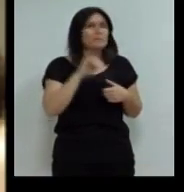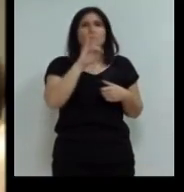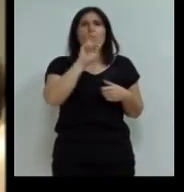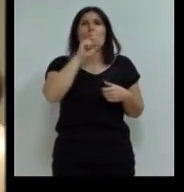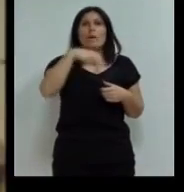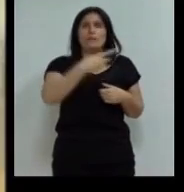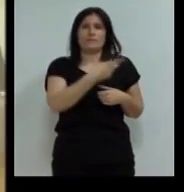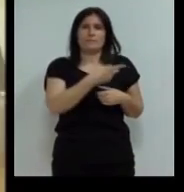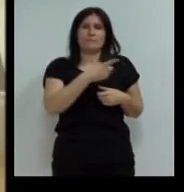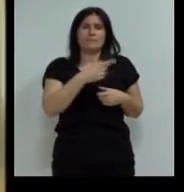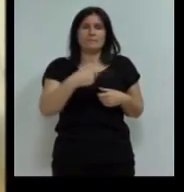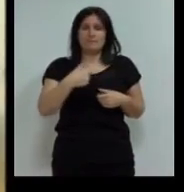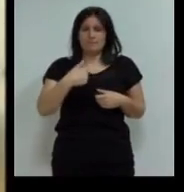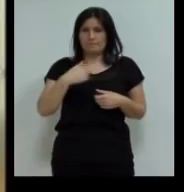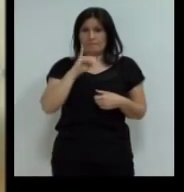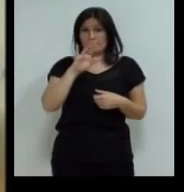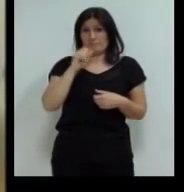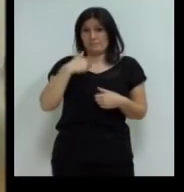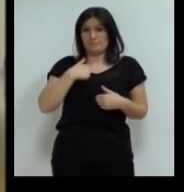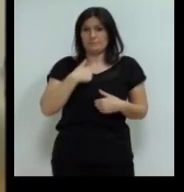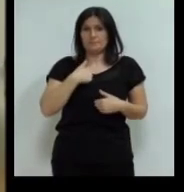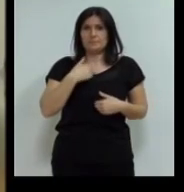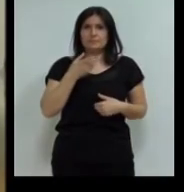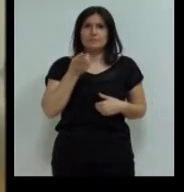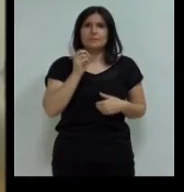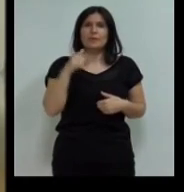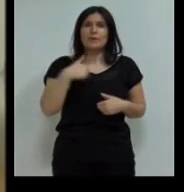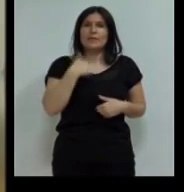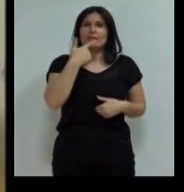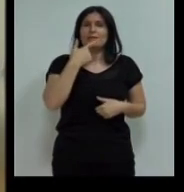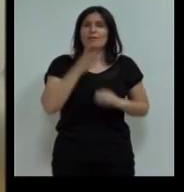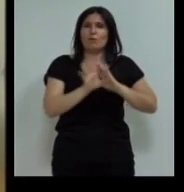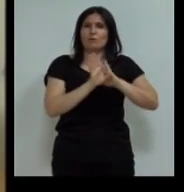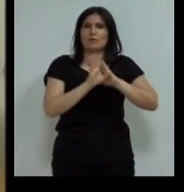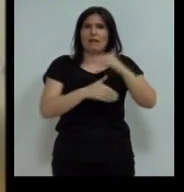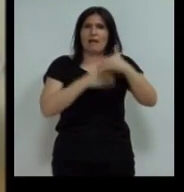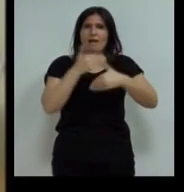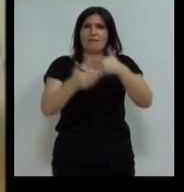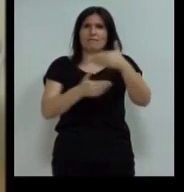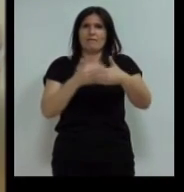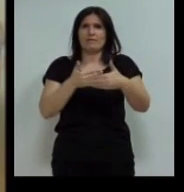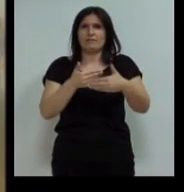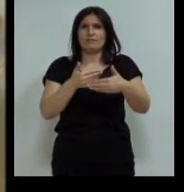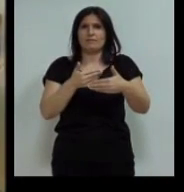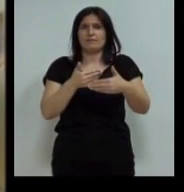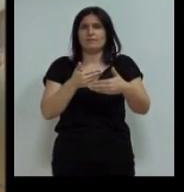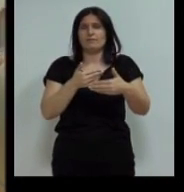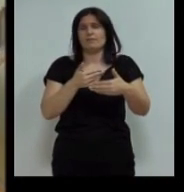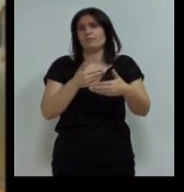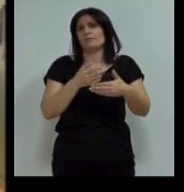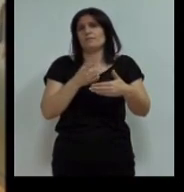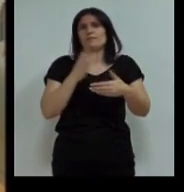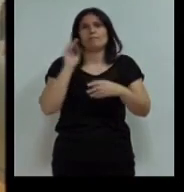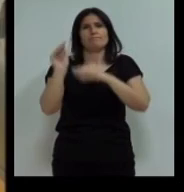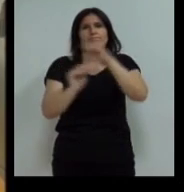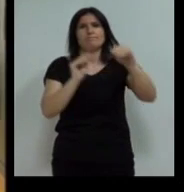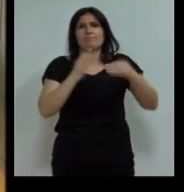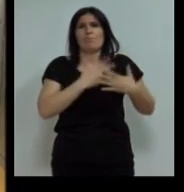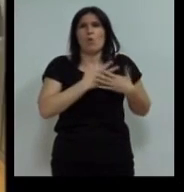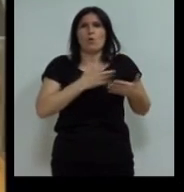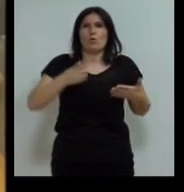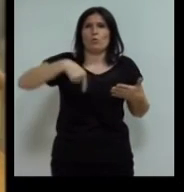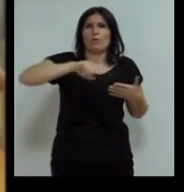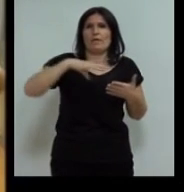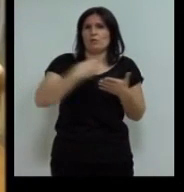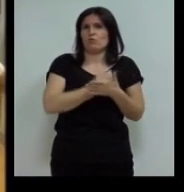yo simplemente diría que para seguir avanzando es aludir a la voluntad de todos los actores que estamos